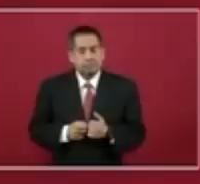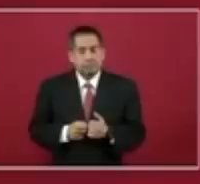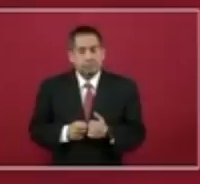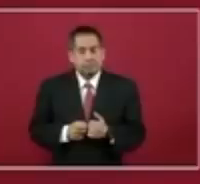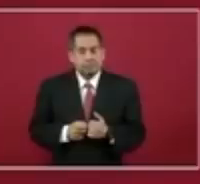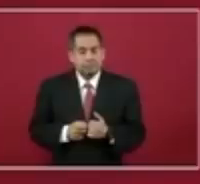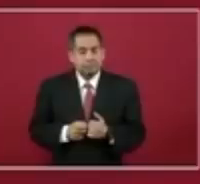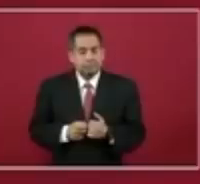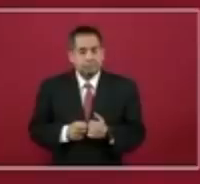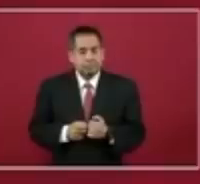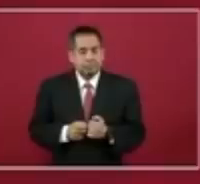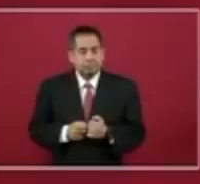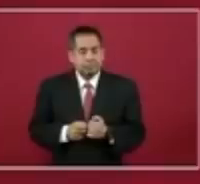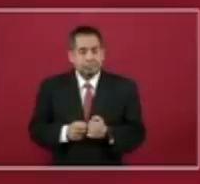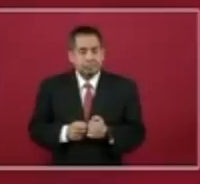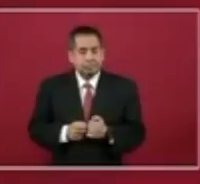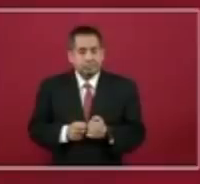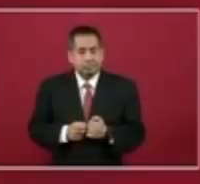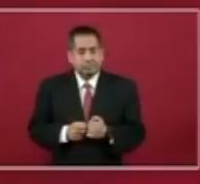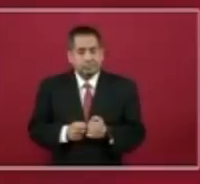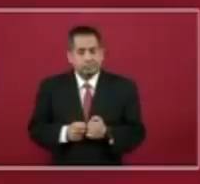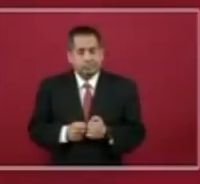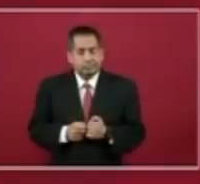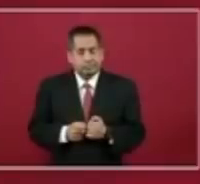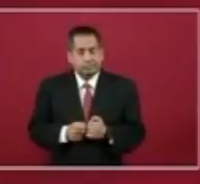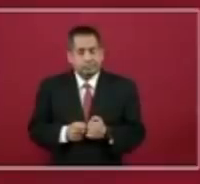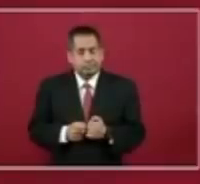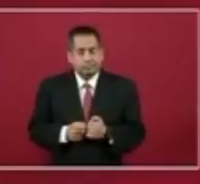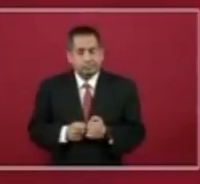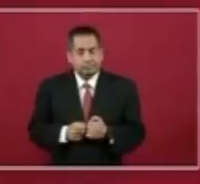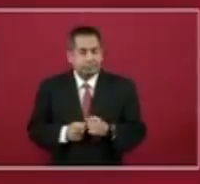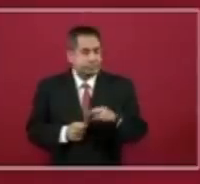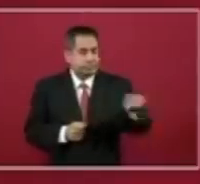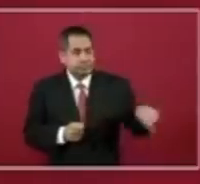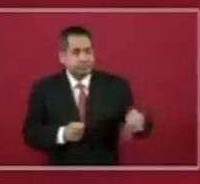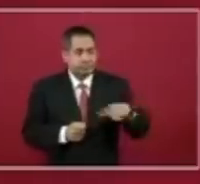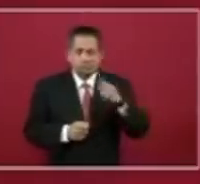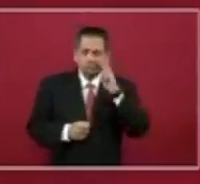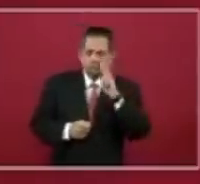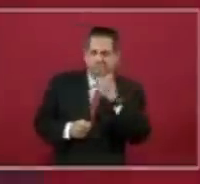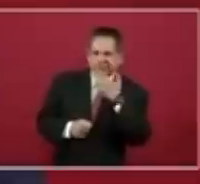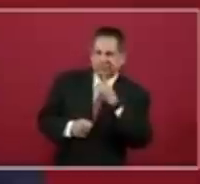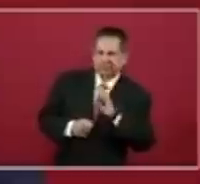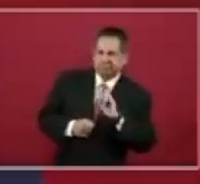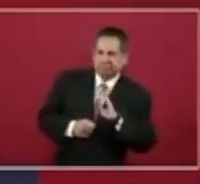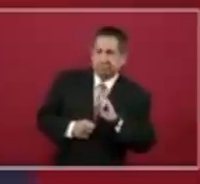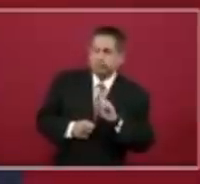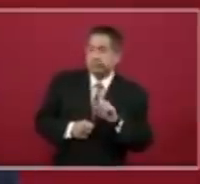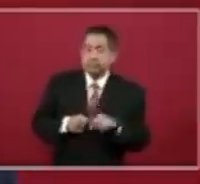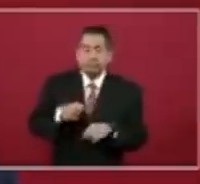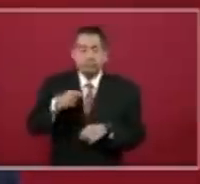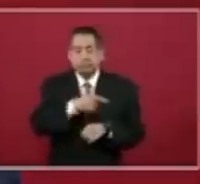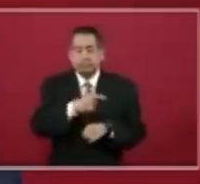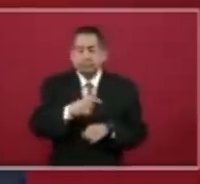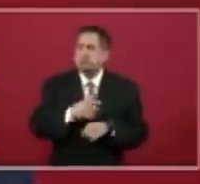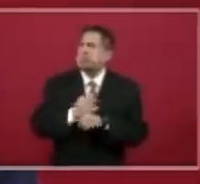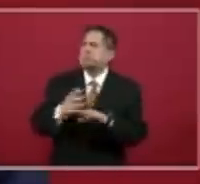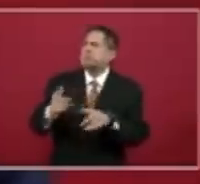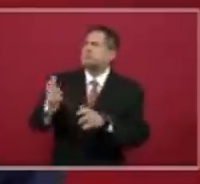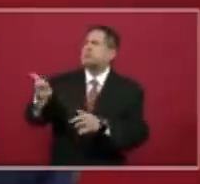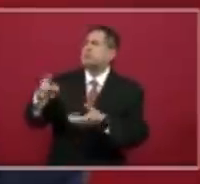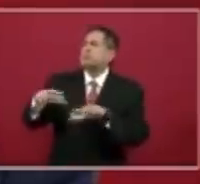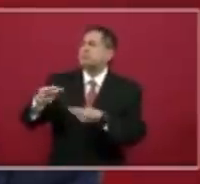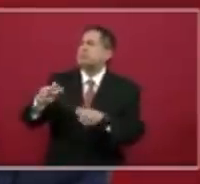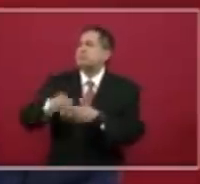los que no nos ven con buenos ojos que se informe cuánto nos